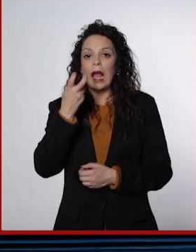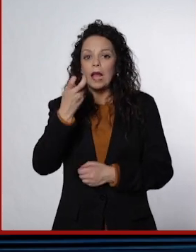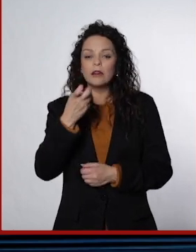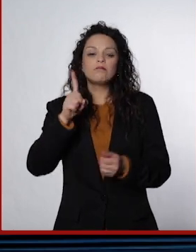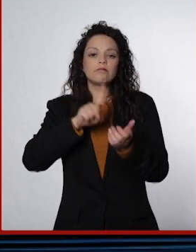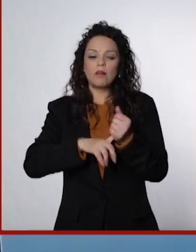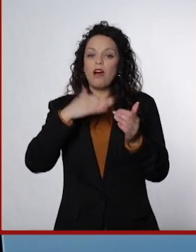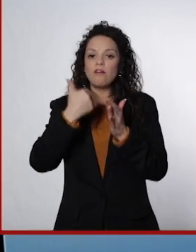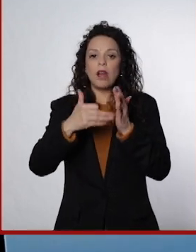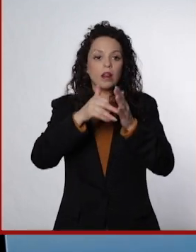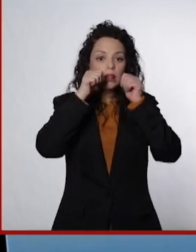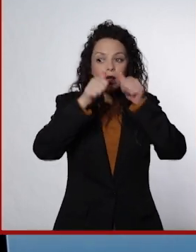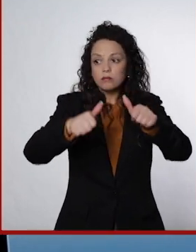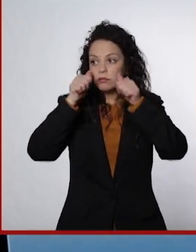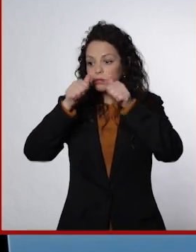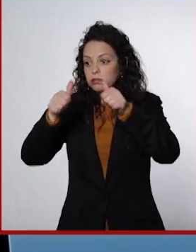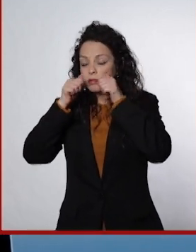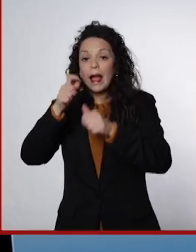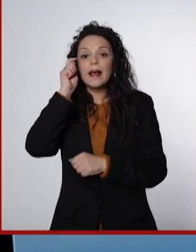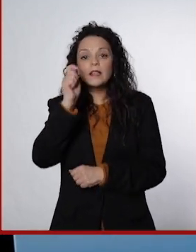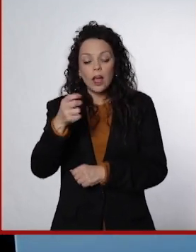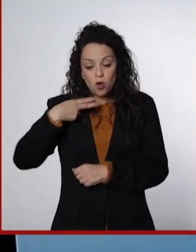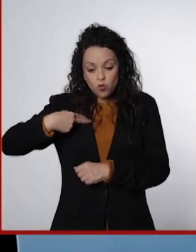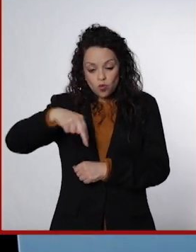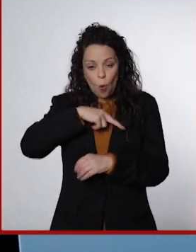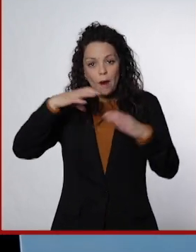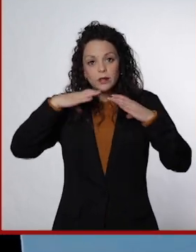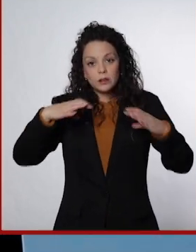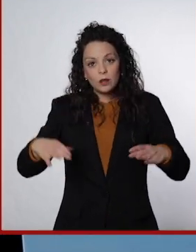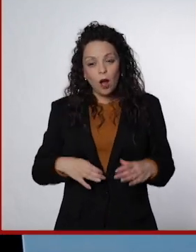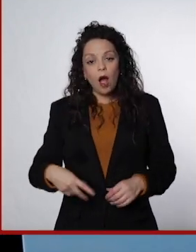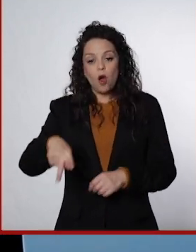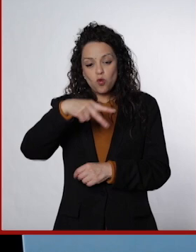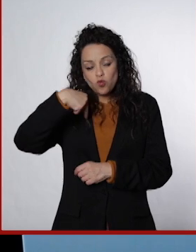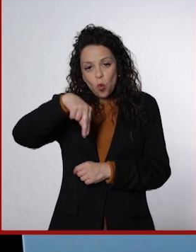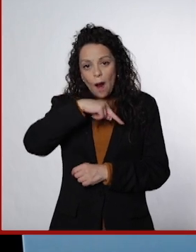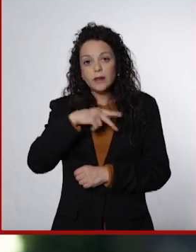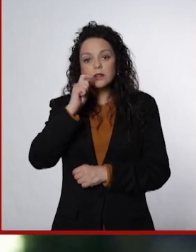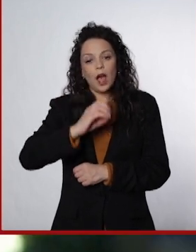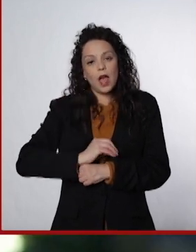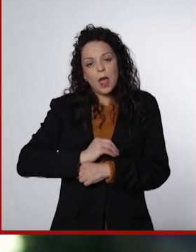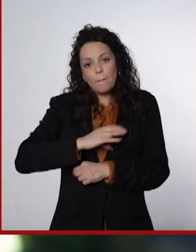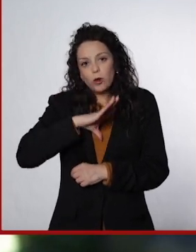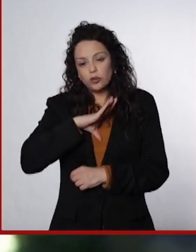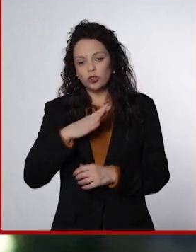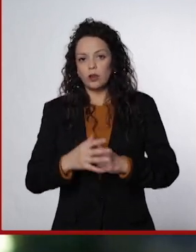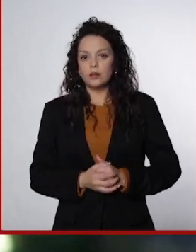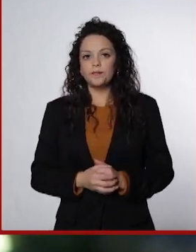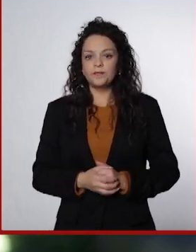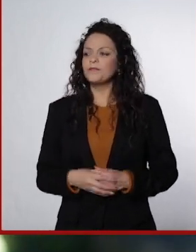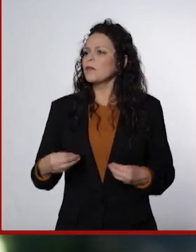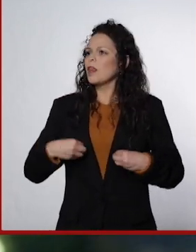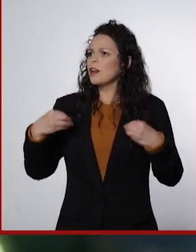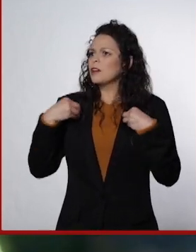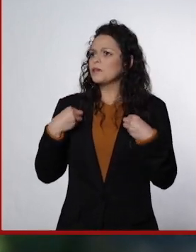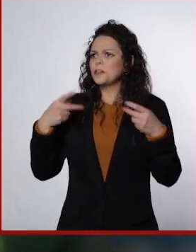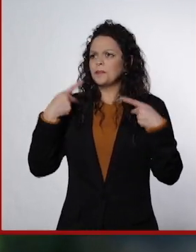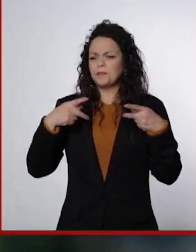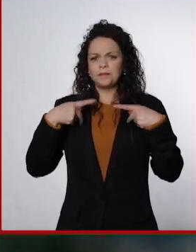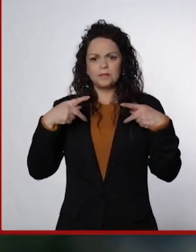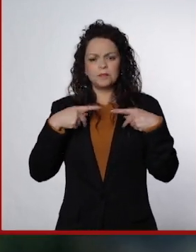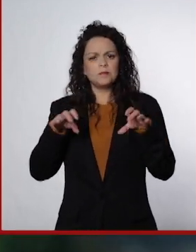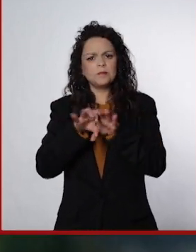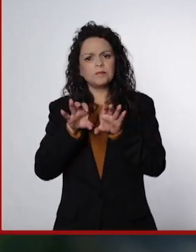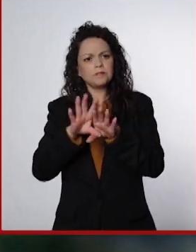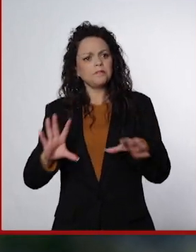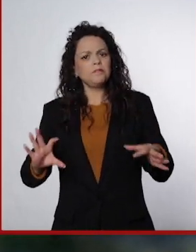mucha atención a nuestro propio cuerpo ni a nuestras emociones. ¿Qué tanto influye la edad de las personas para lograr establecer comunicación